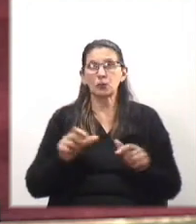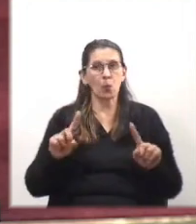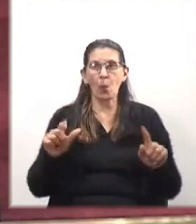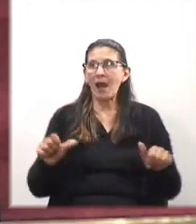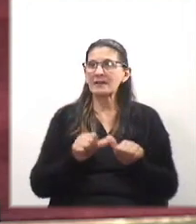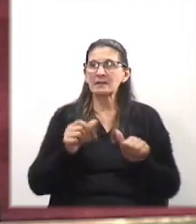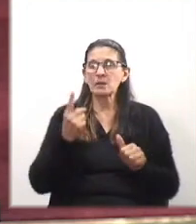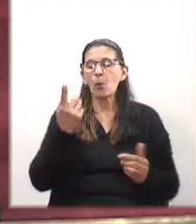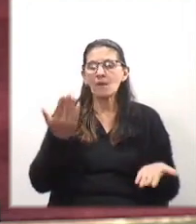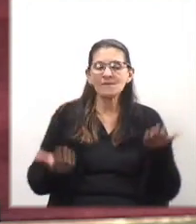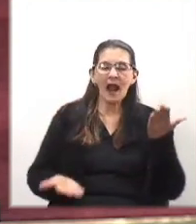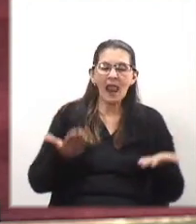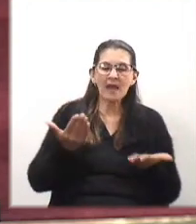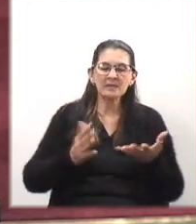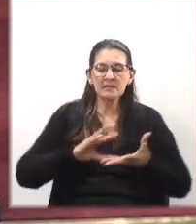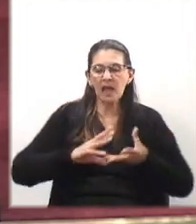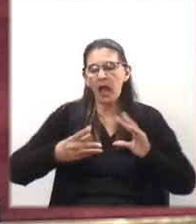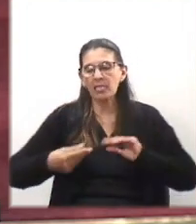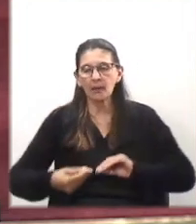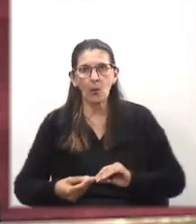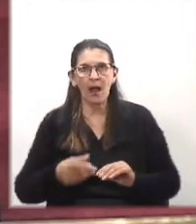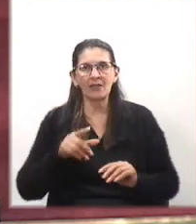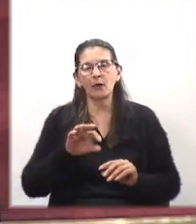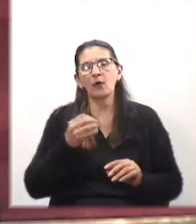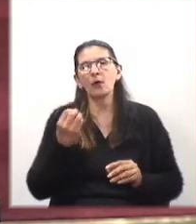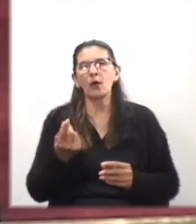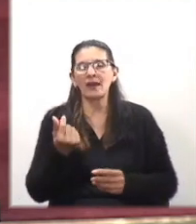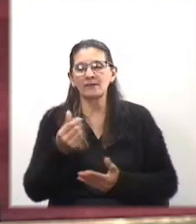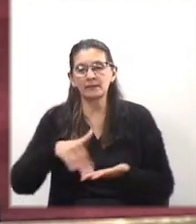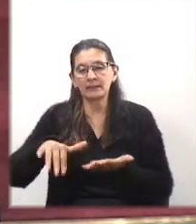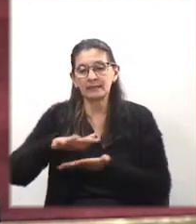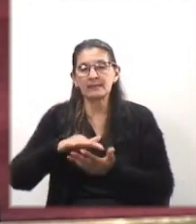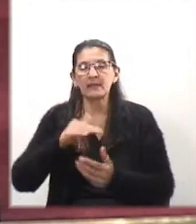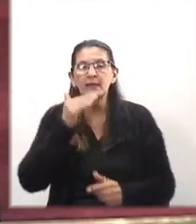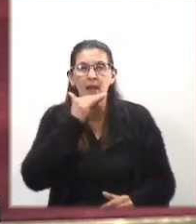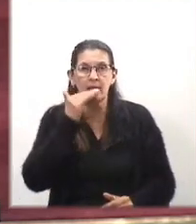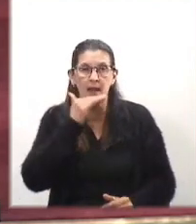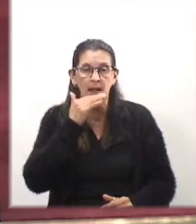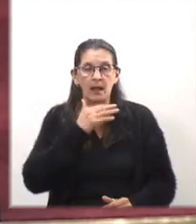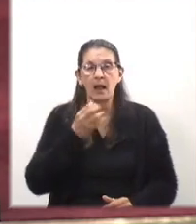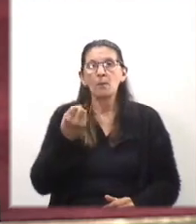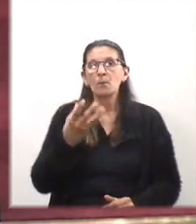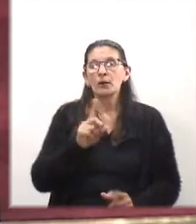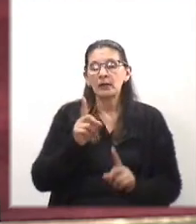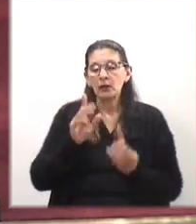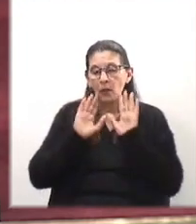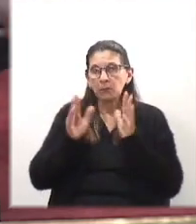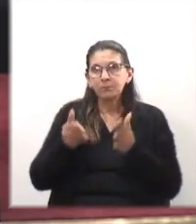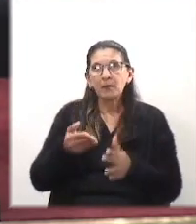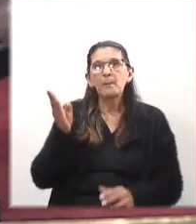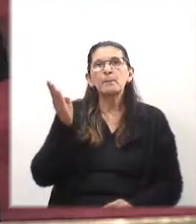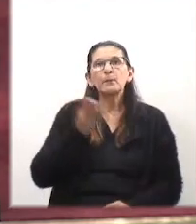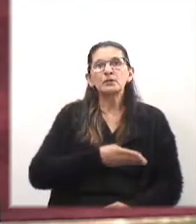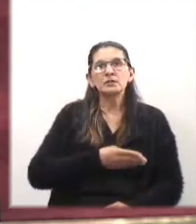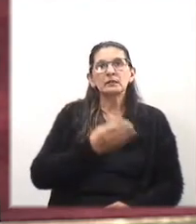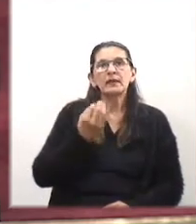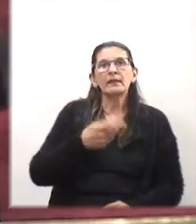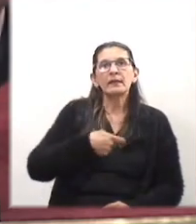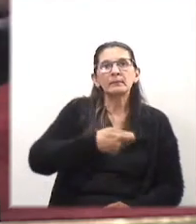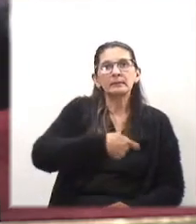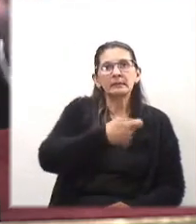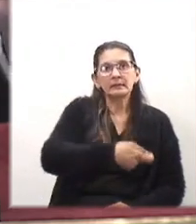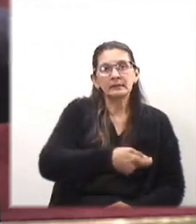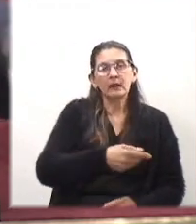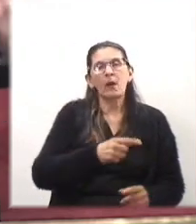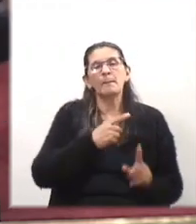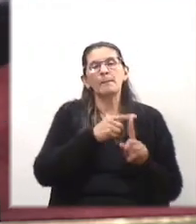balance adecuado con la ecuación económica financiera de la caja, porque no guarda el debido porcentaje entre el aporte de activos,